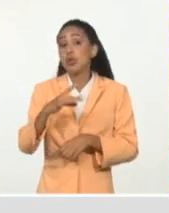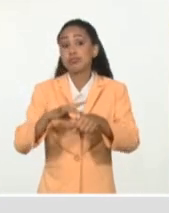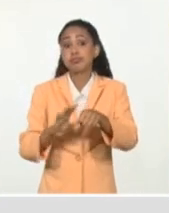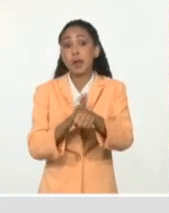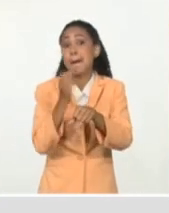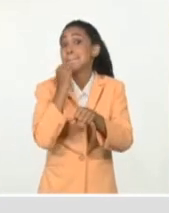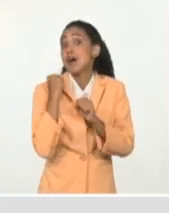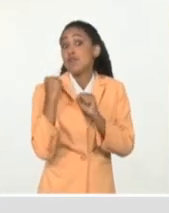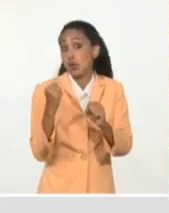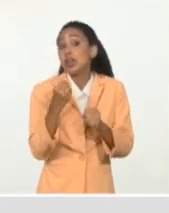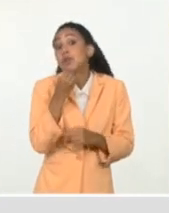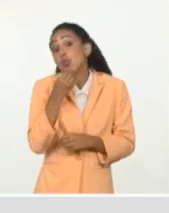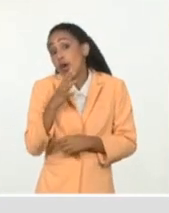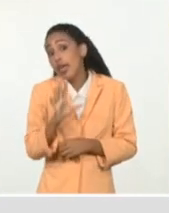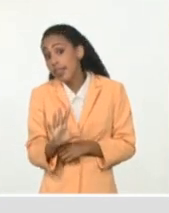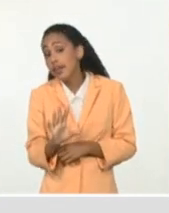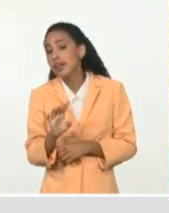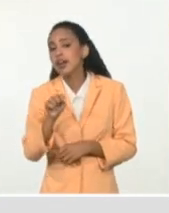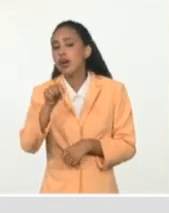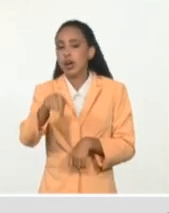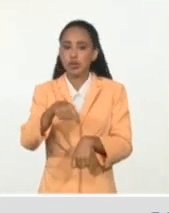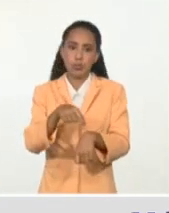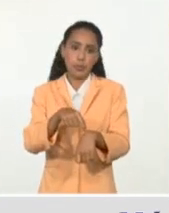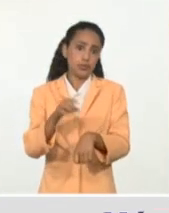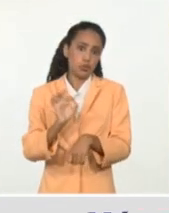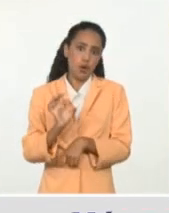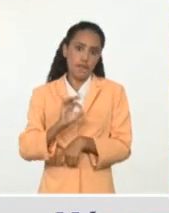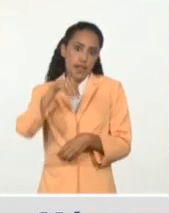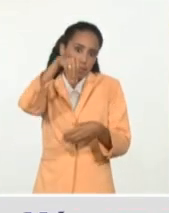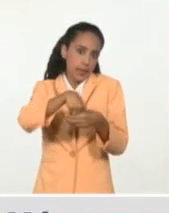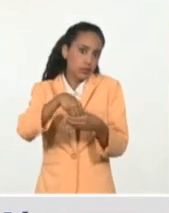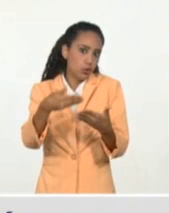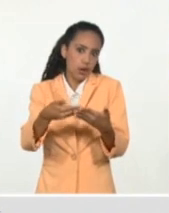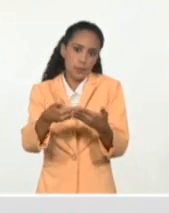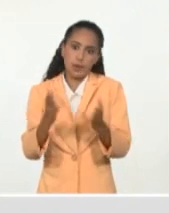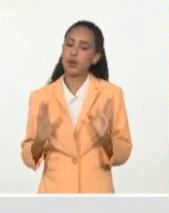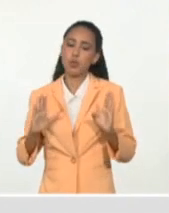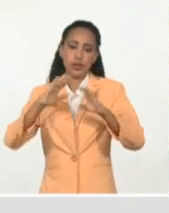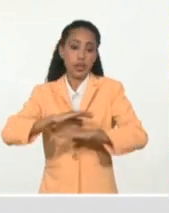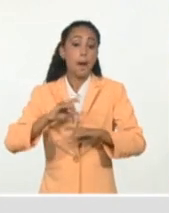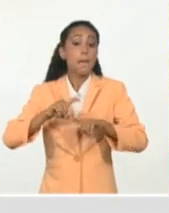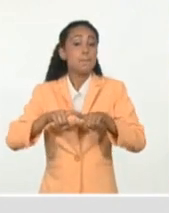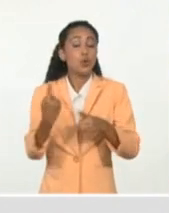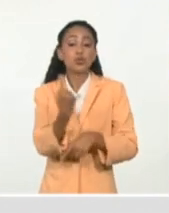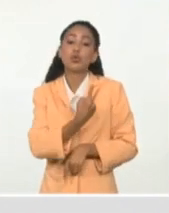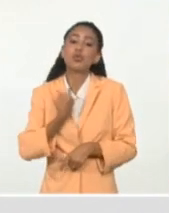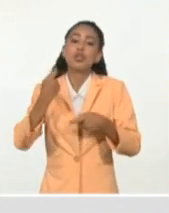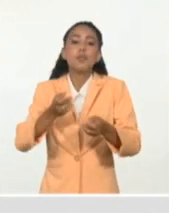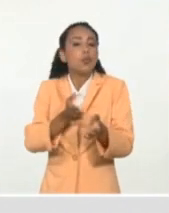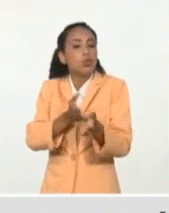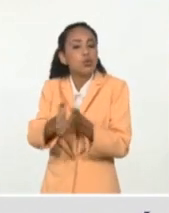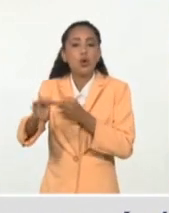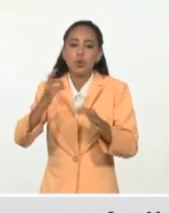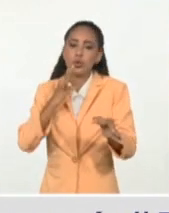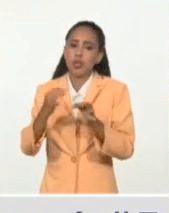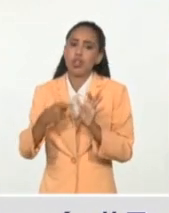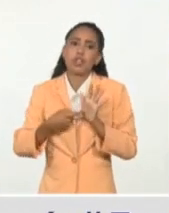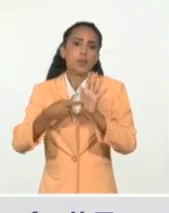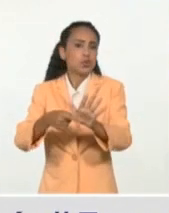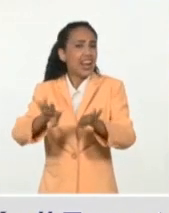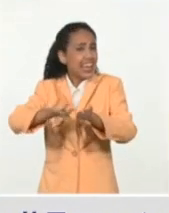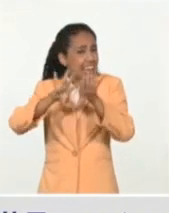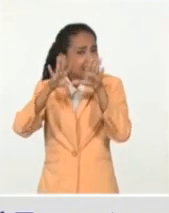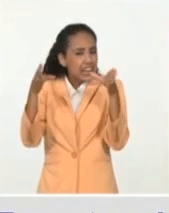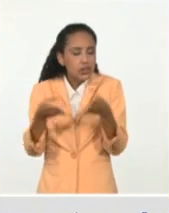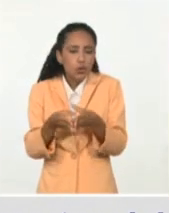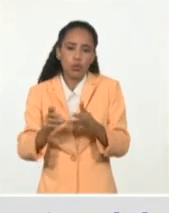incluirán en la Soberana Plus, pero que hoy todavía no están. Por lo tanto, tenemos que seguir cuidándonos y demostrar que todos somos soberanas. ¿Cuándo debe